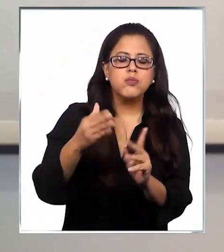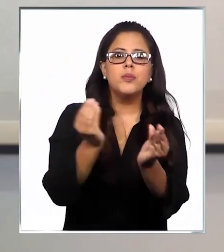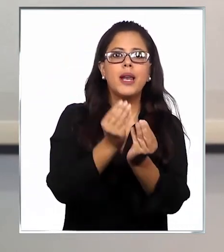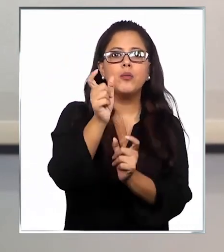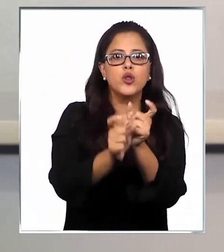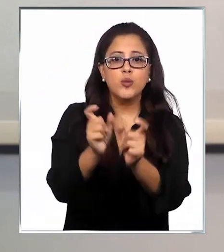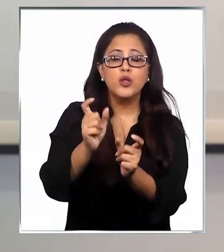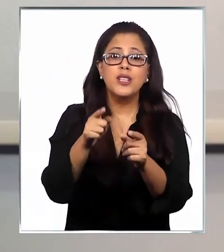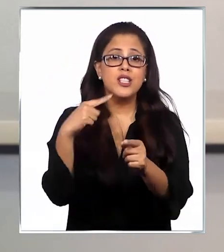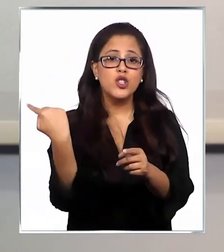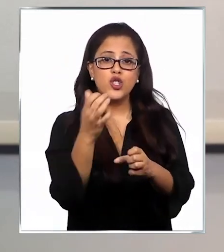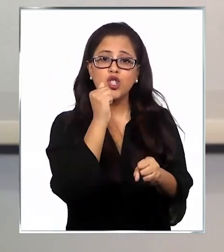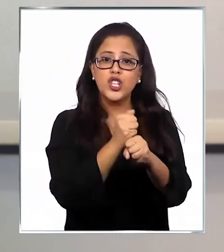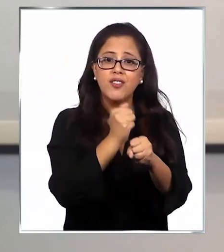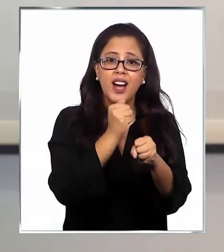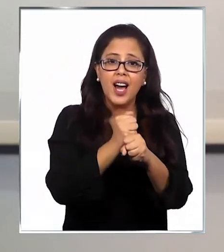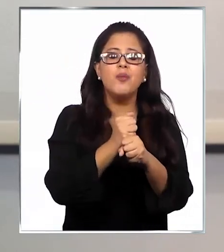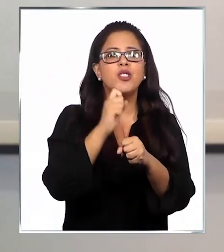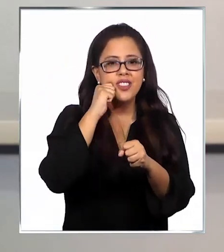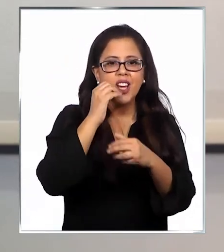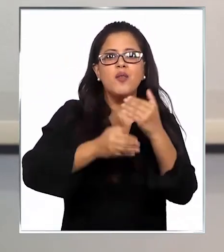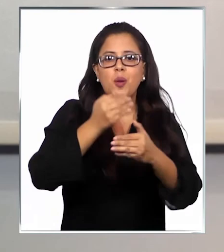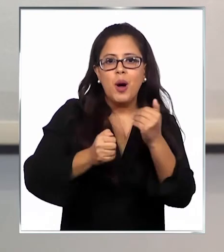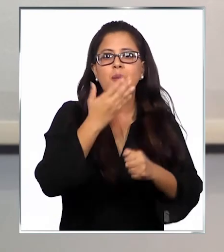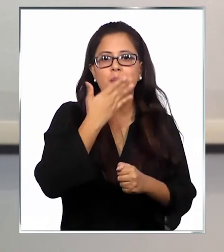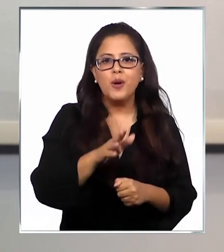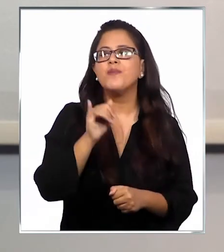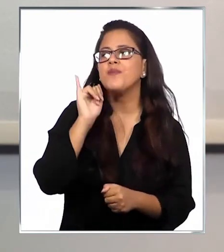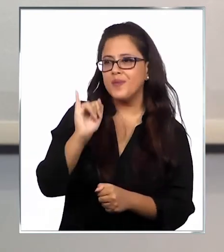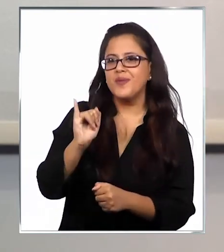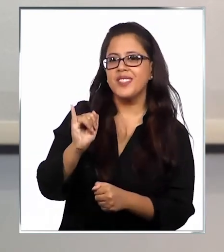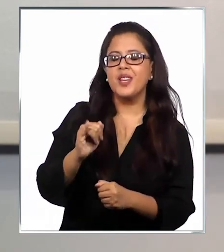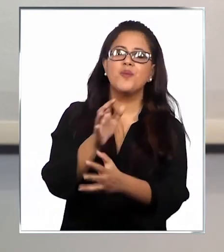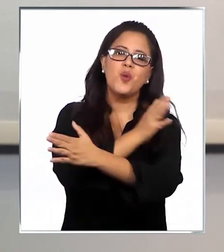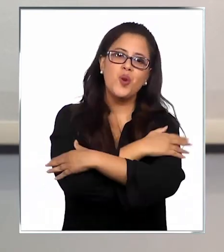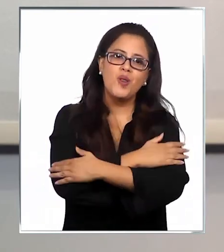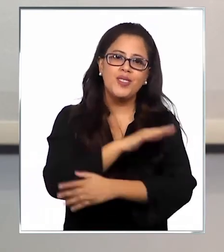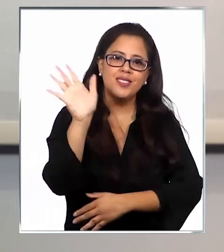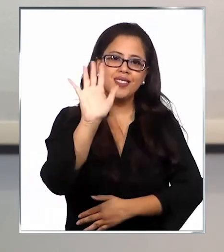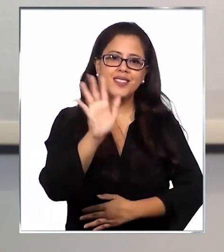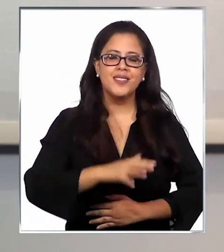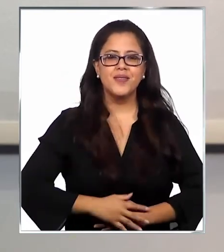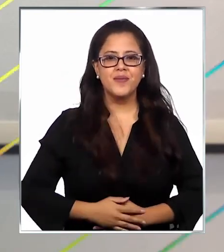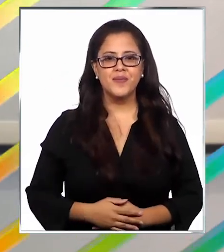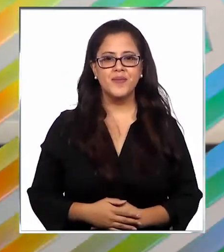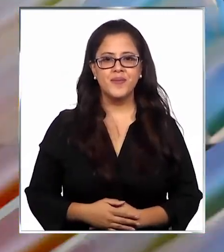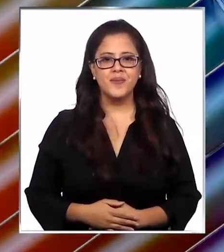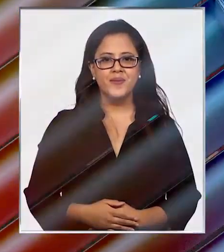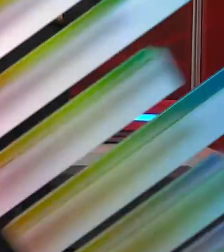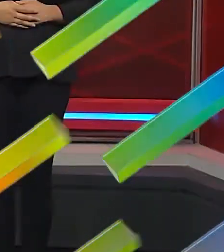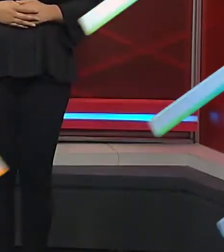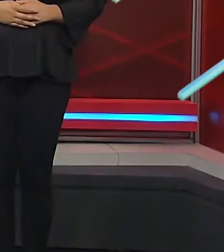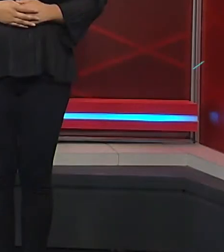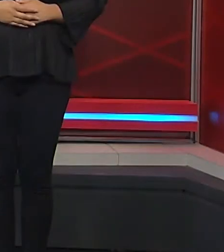así que si trabajamos en equipo vamos a salir mejor de todo. Cuente con nosotros. Gracias. Un abrazo. Chao, chao.